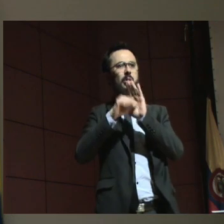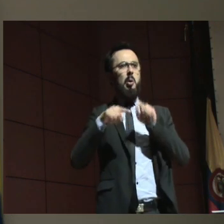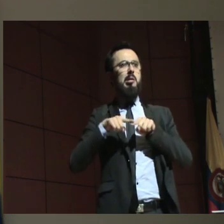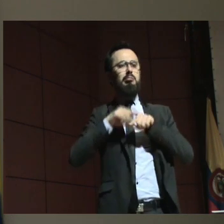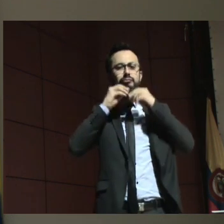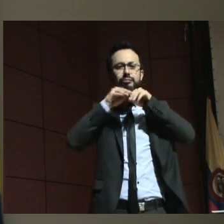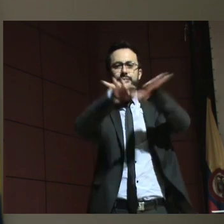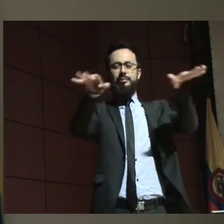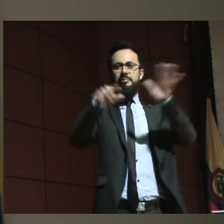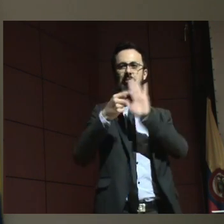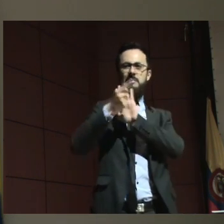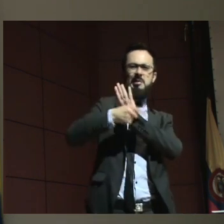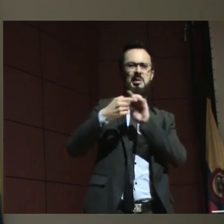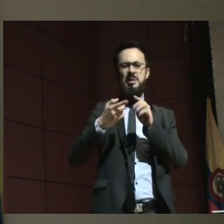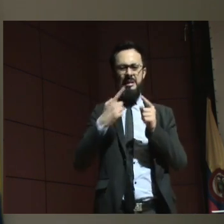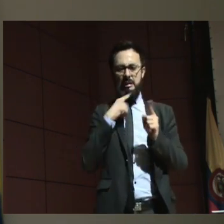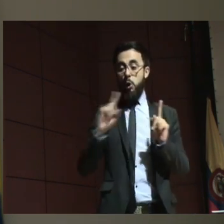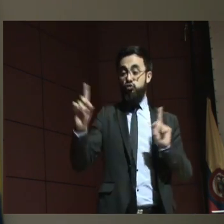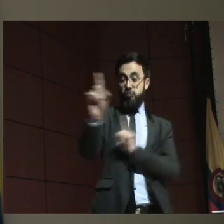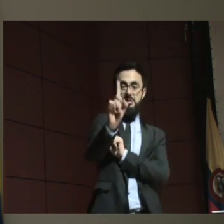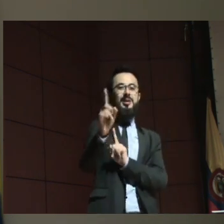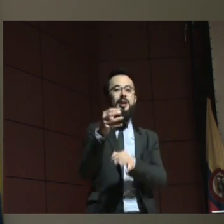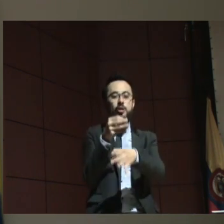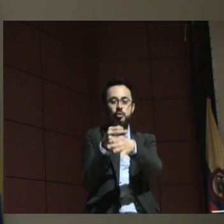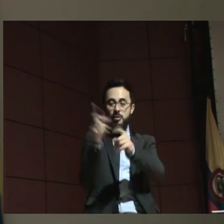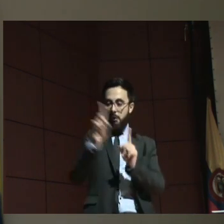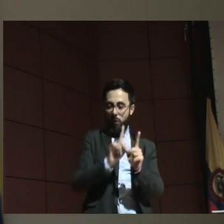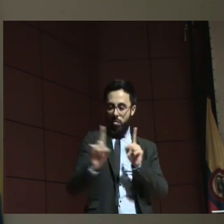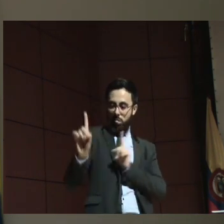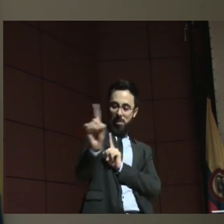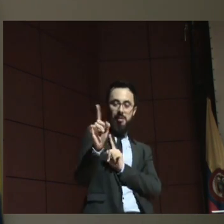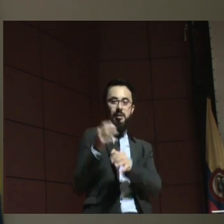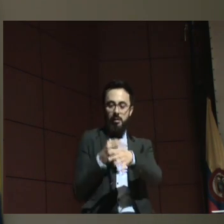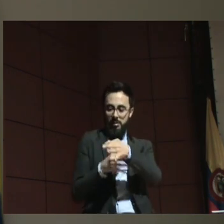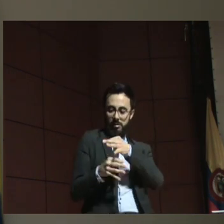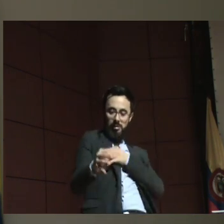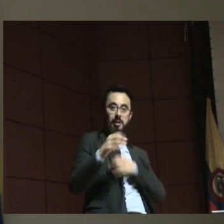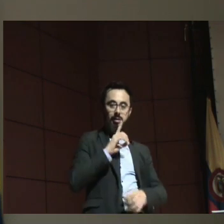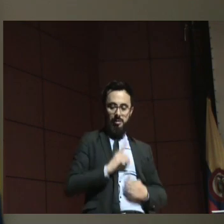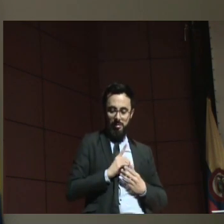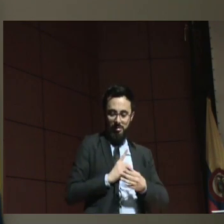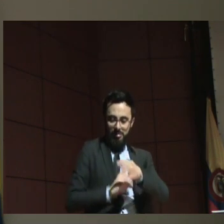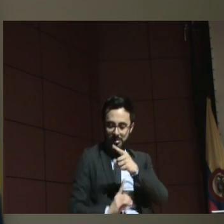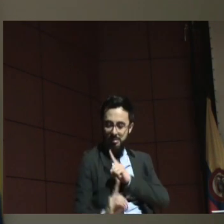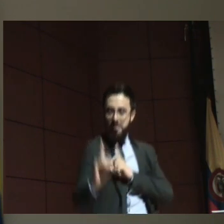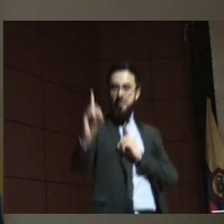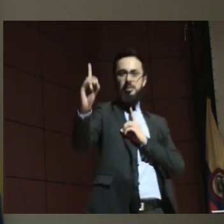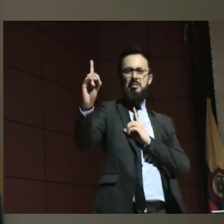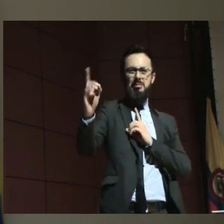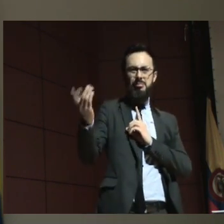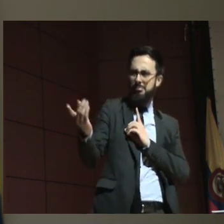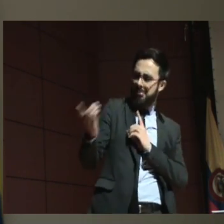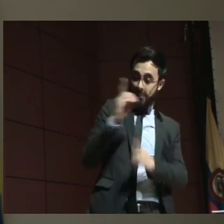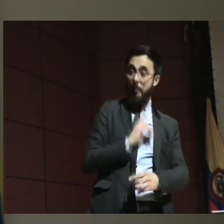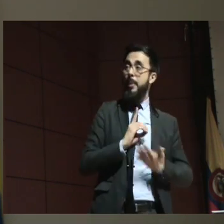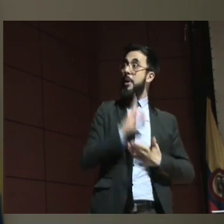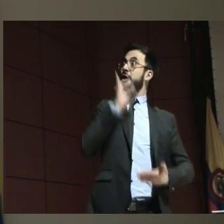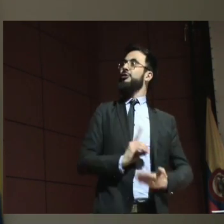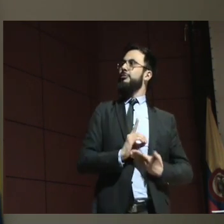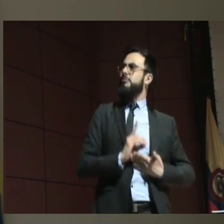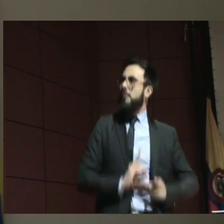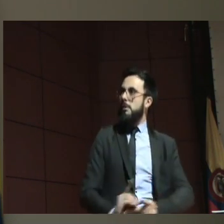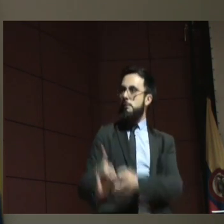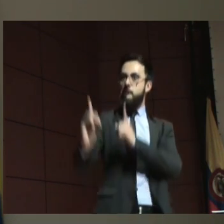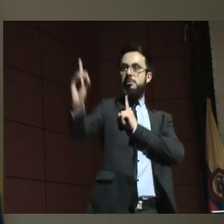permitido el consentimiento sustituto, porque eso es violatorio de los derechos humanos, no hubiera permitido o hablado de la interdicción, ni hubiera exigido o permitido eso como un